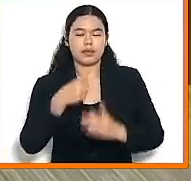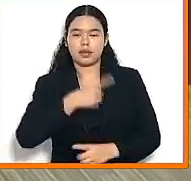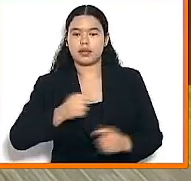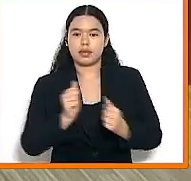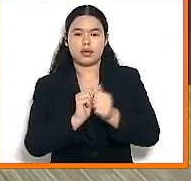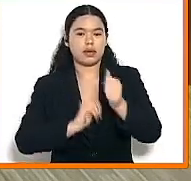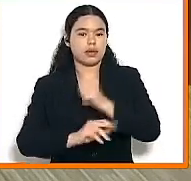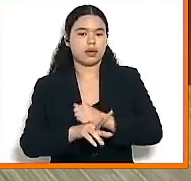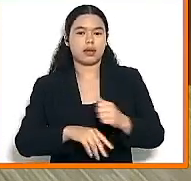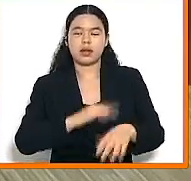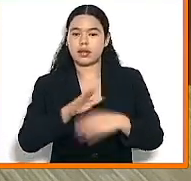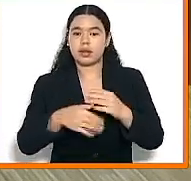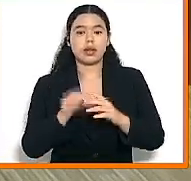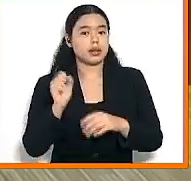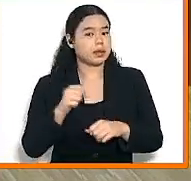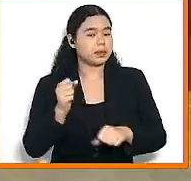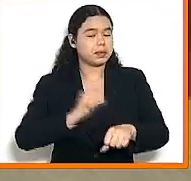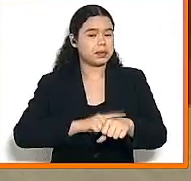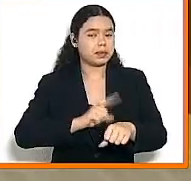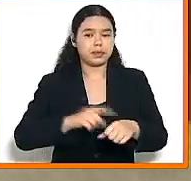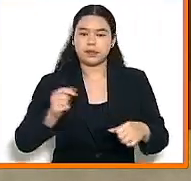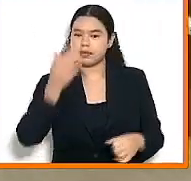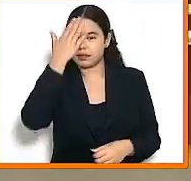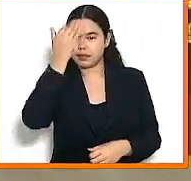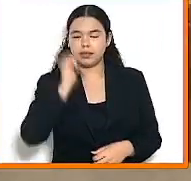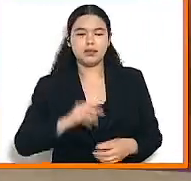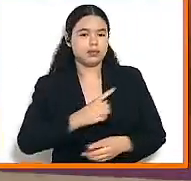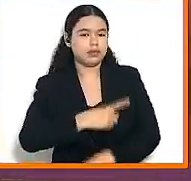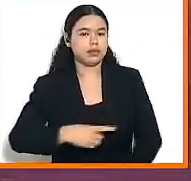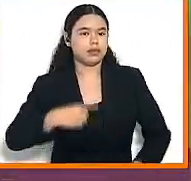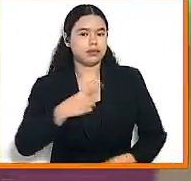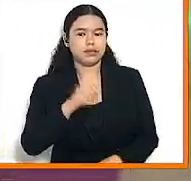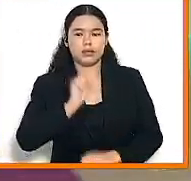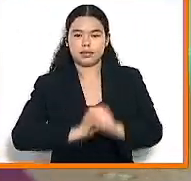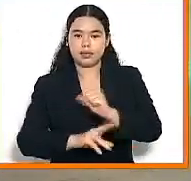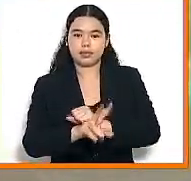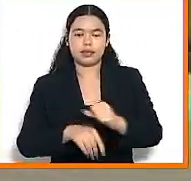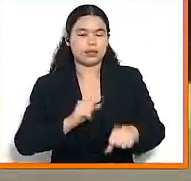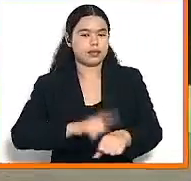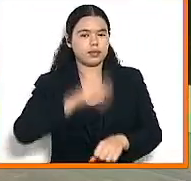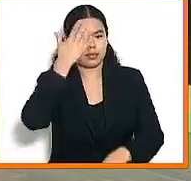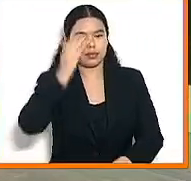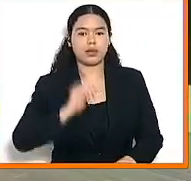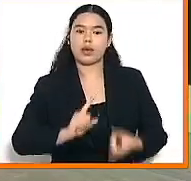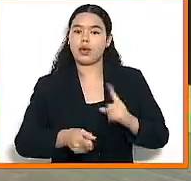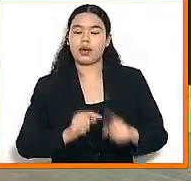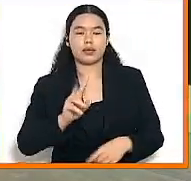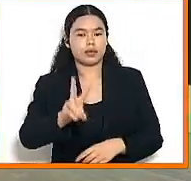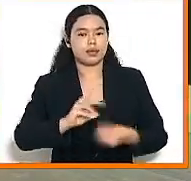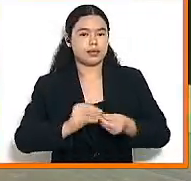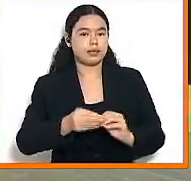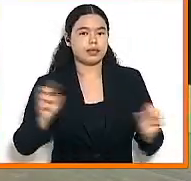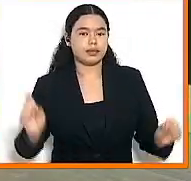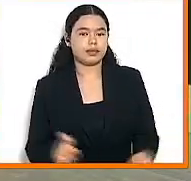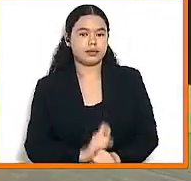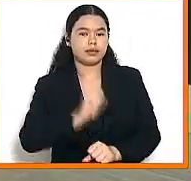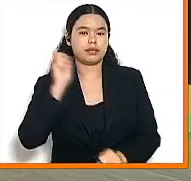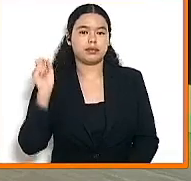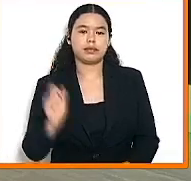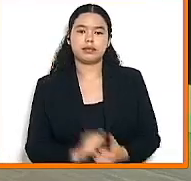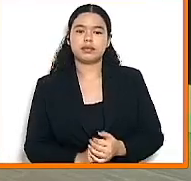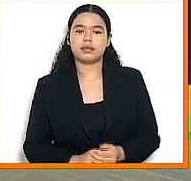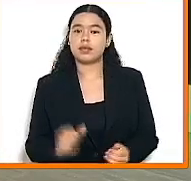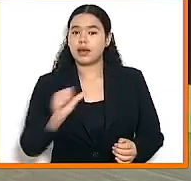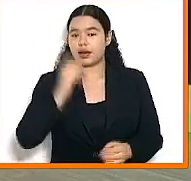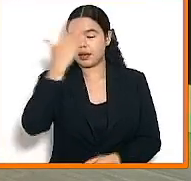con premiados. Así es, Cecilia, es momento de comenzar la diversión con premiados y conocer cuáles van a ser esos dos afortunados números ganadores